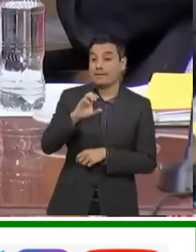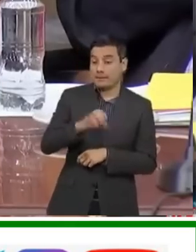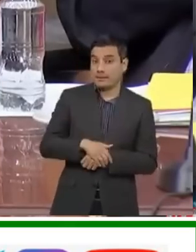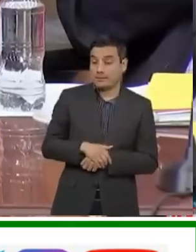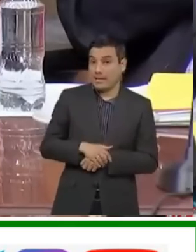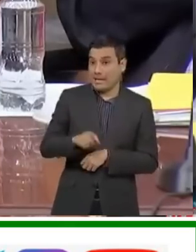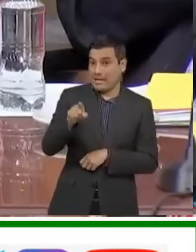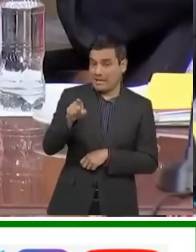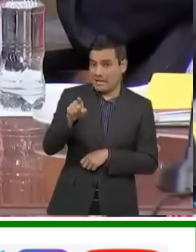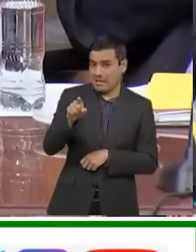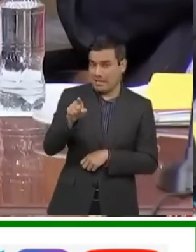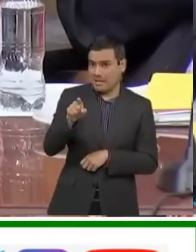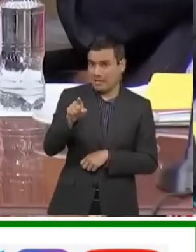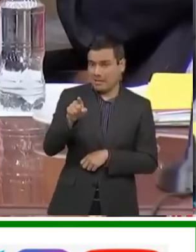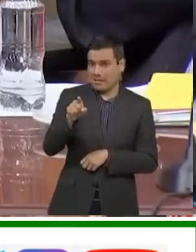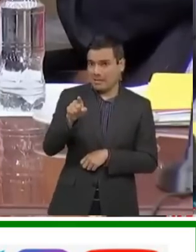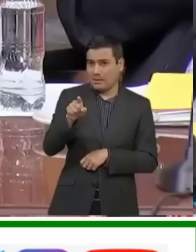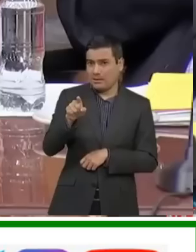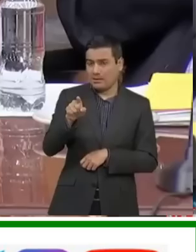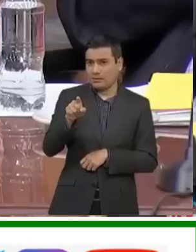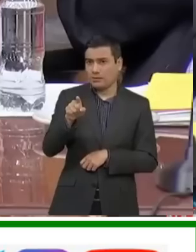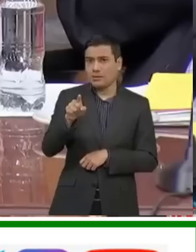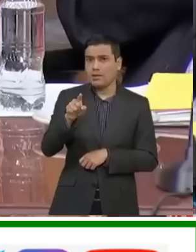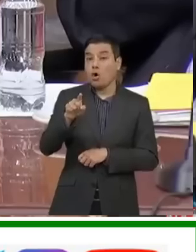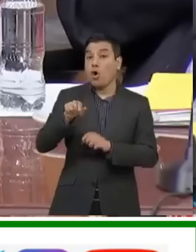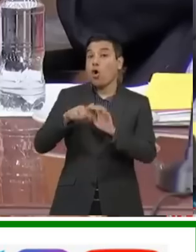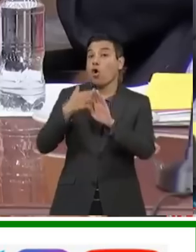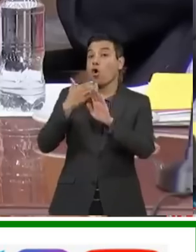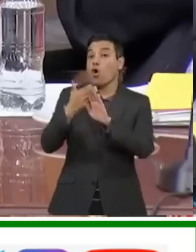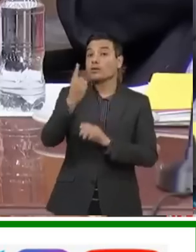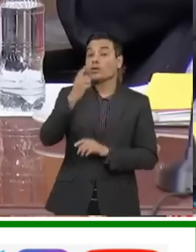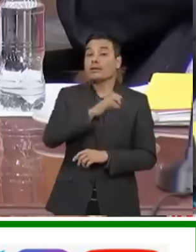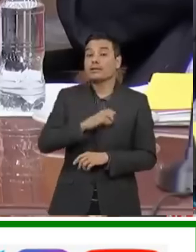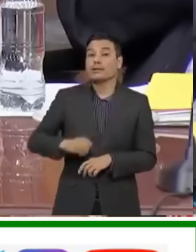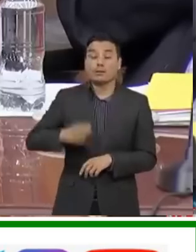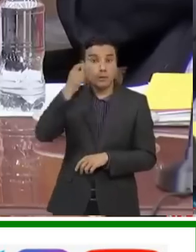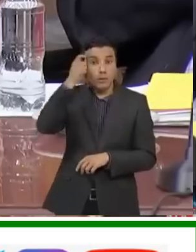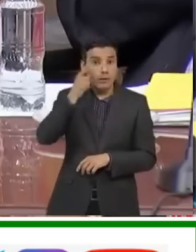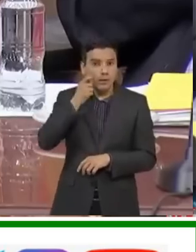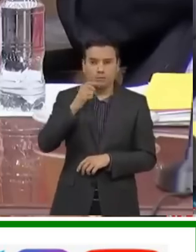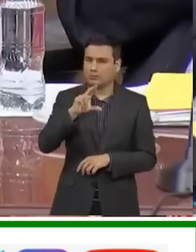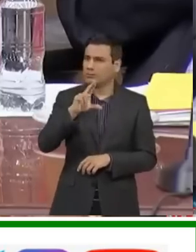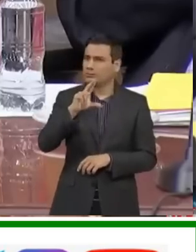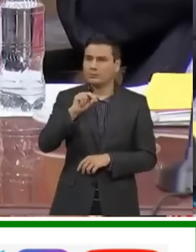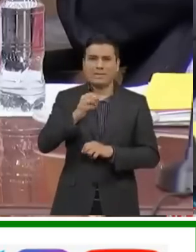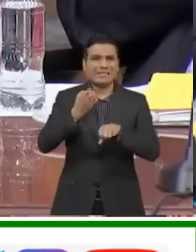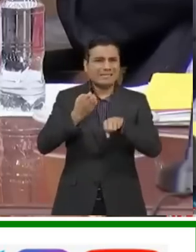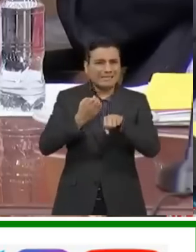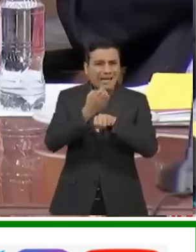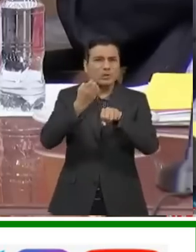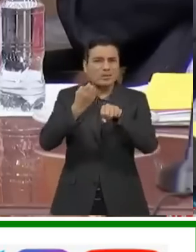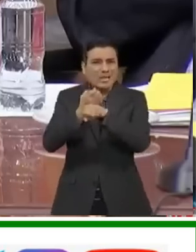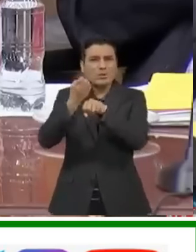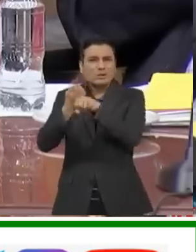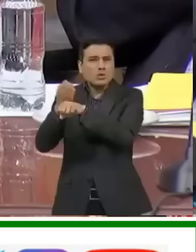está haciendo esto solamente con nuestro candidato en Guerrero. En todos los estados del país está sacando